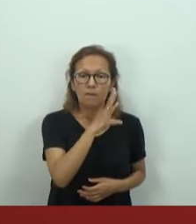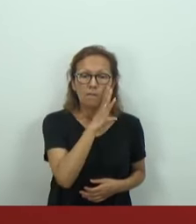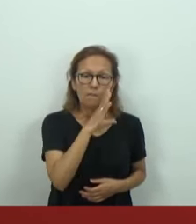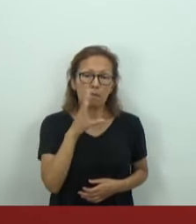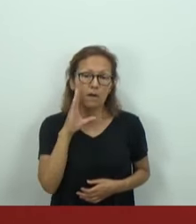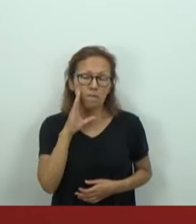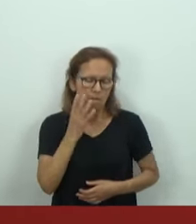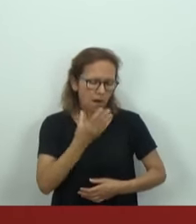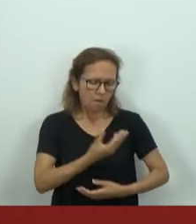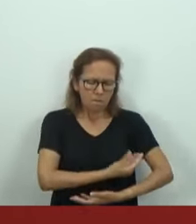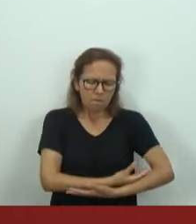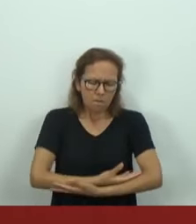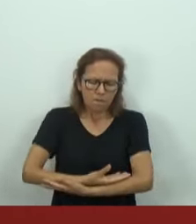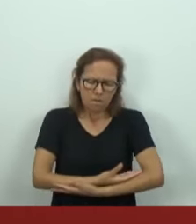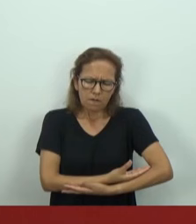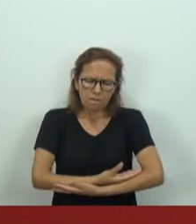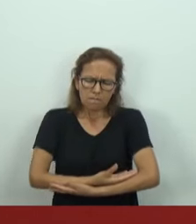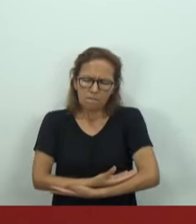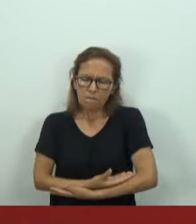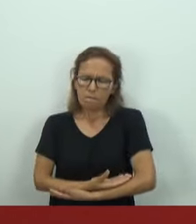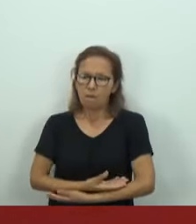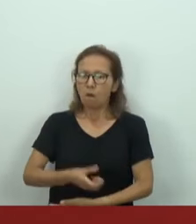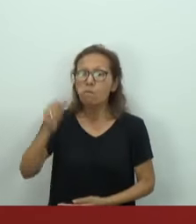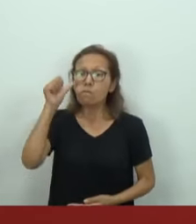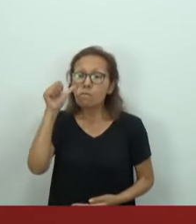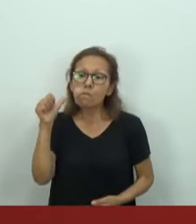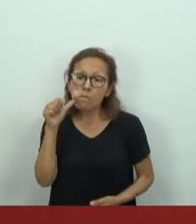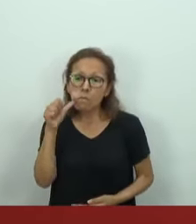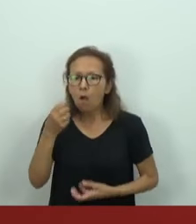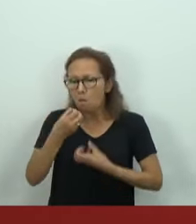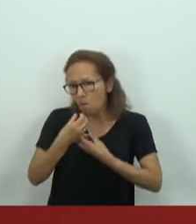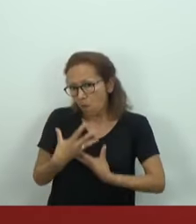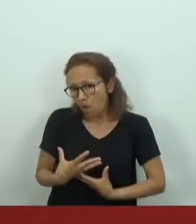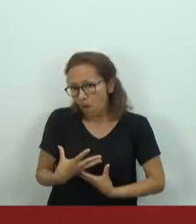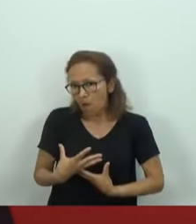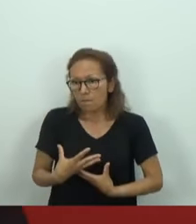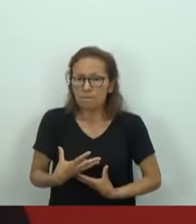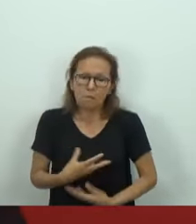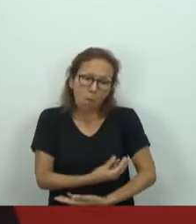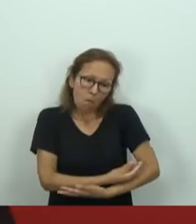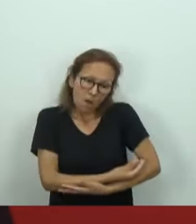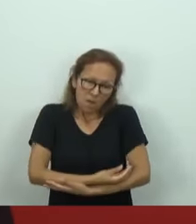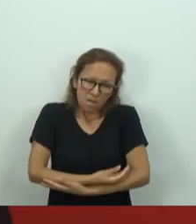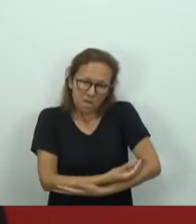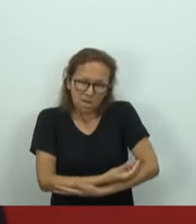mientras el bebé está en el cuerpo, no suceda, hay algo que se llama la placenta. La placenta.